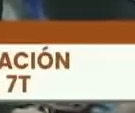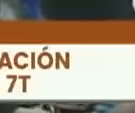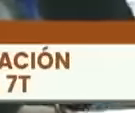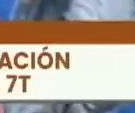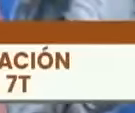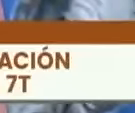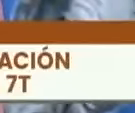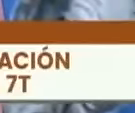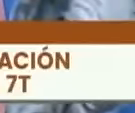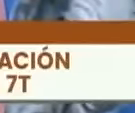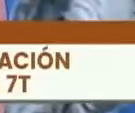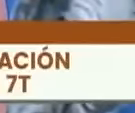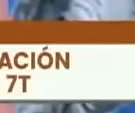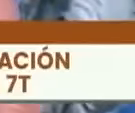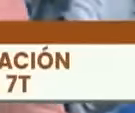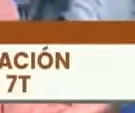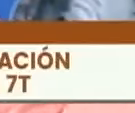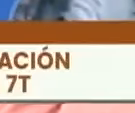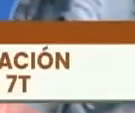en el uso de la palabra.